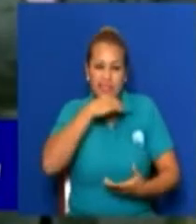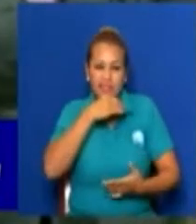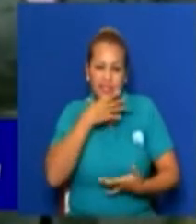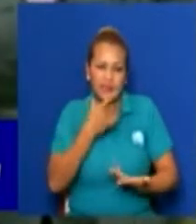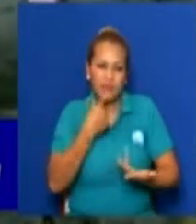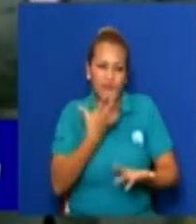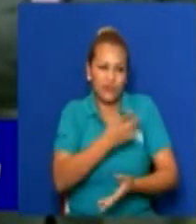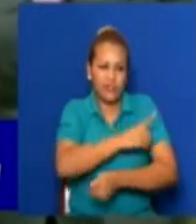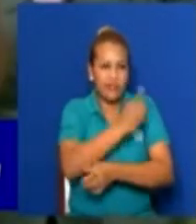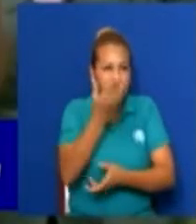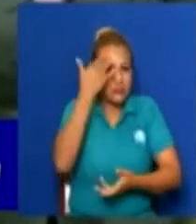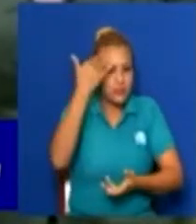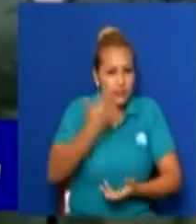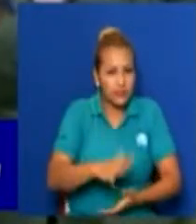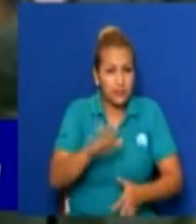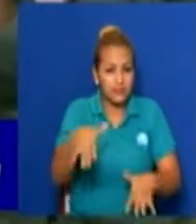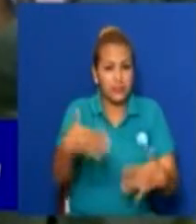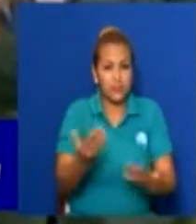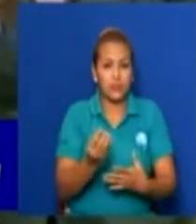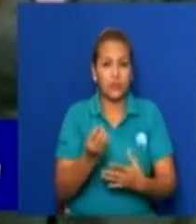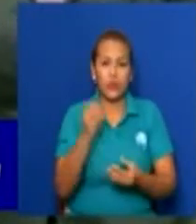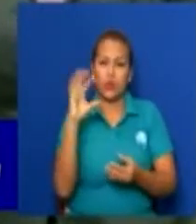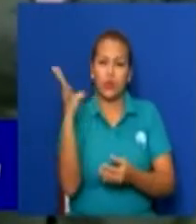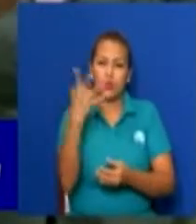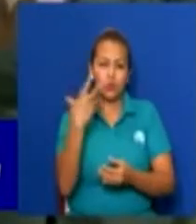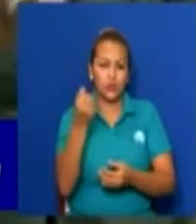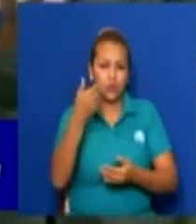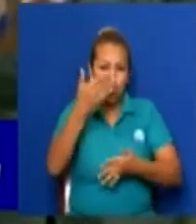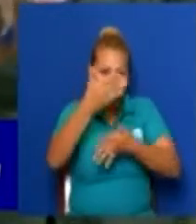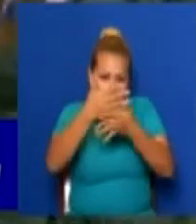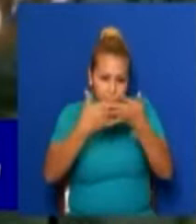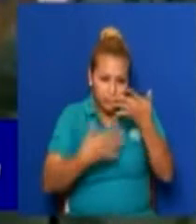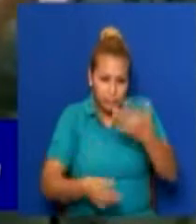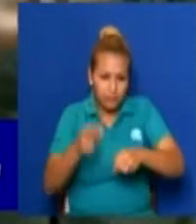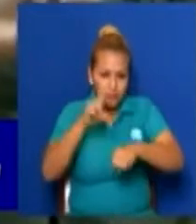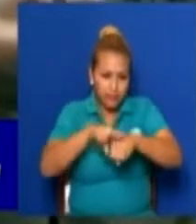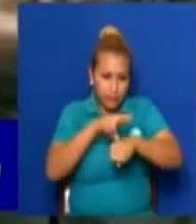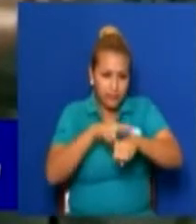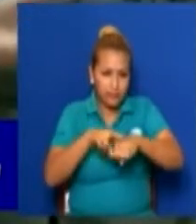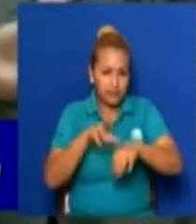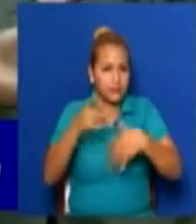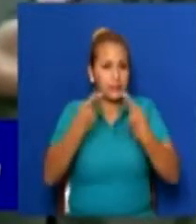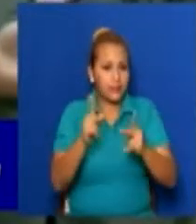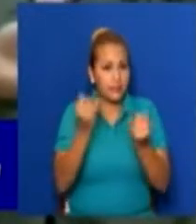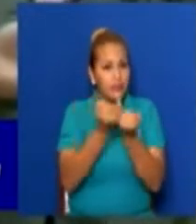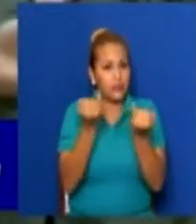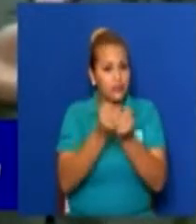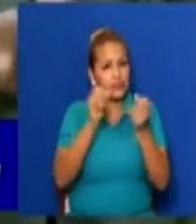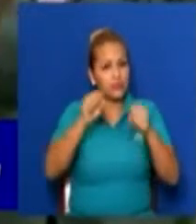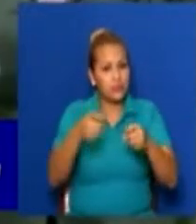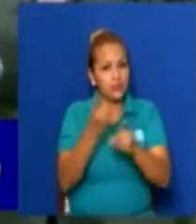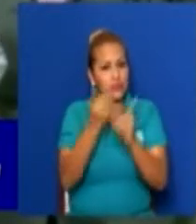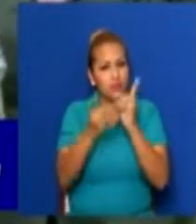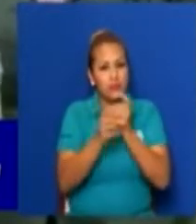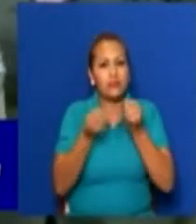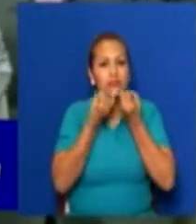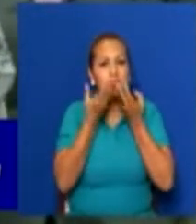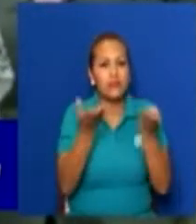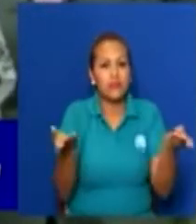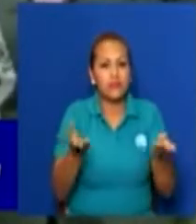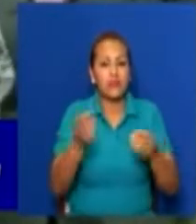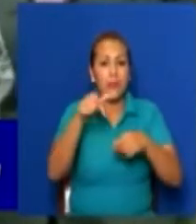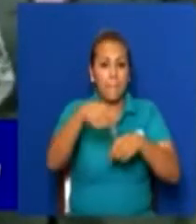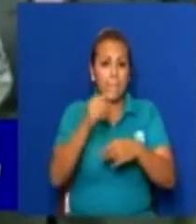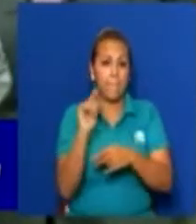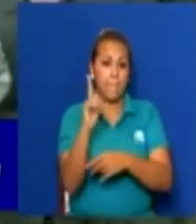¿verdad?, con toda esta normativa. Yo creo que debe de haber una mayor divulgación para que la población nicaragüense tenga conocimiento de